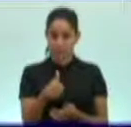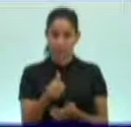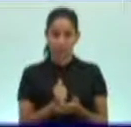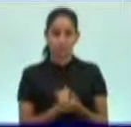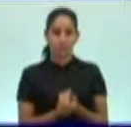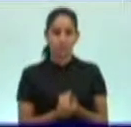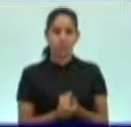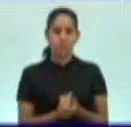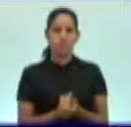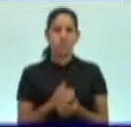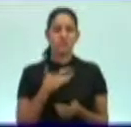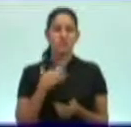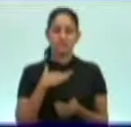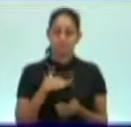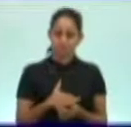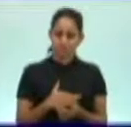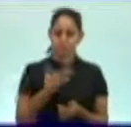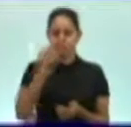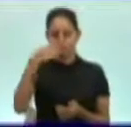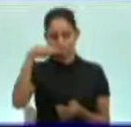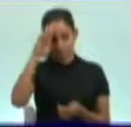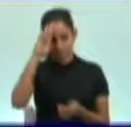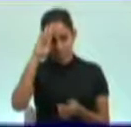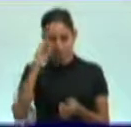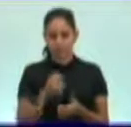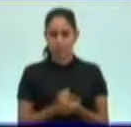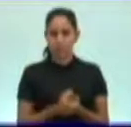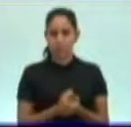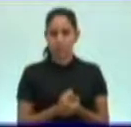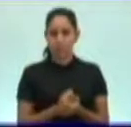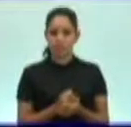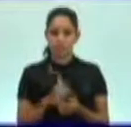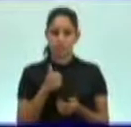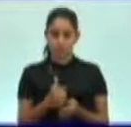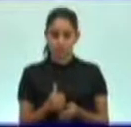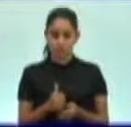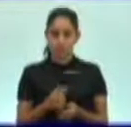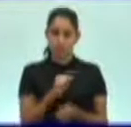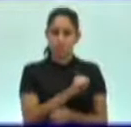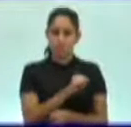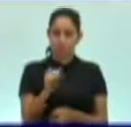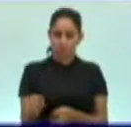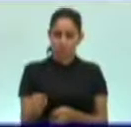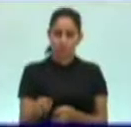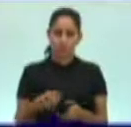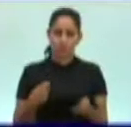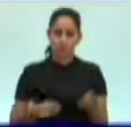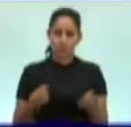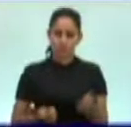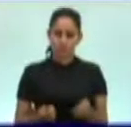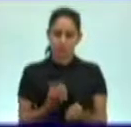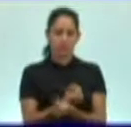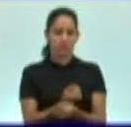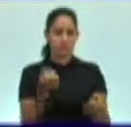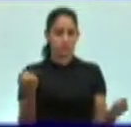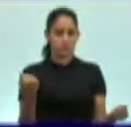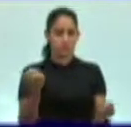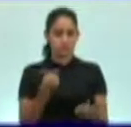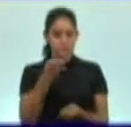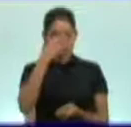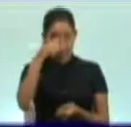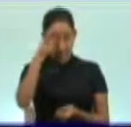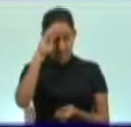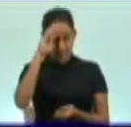con deseos de cubanía, con ganas de seguir logrando y luchando por la libertad. Y es la